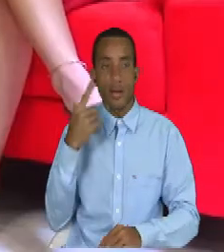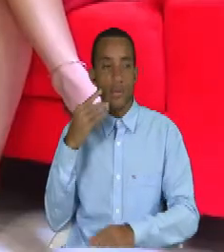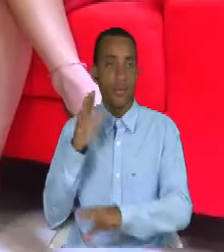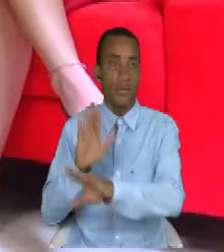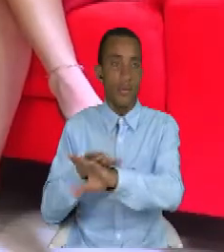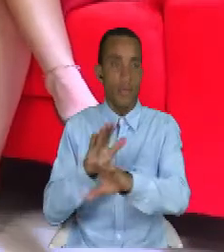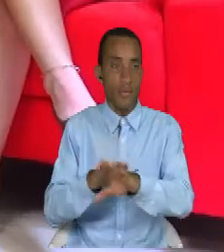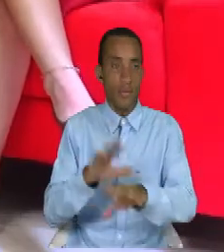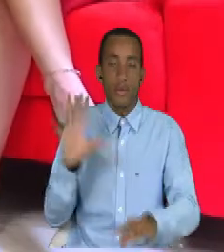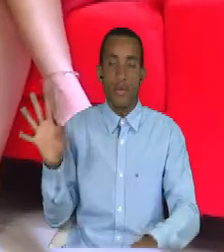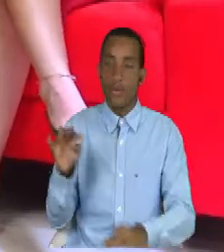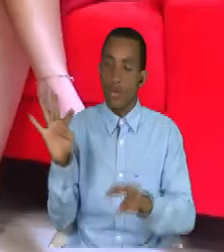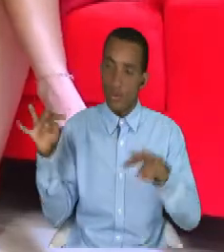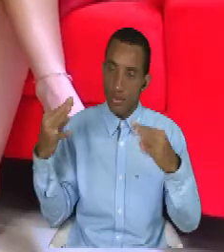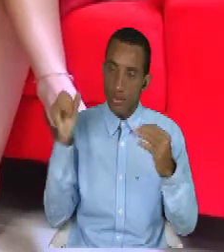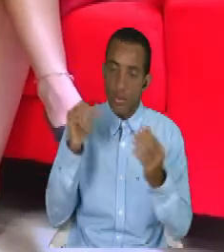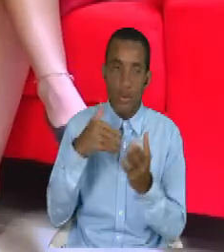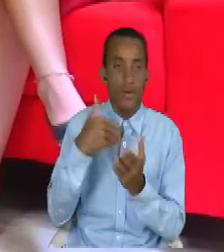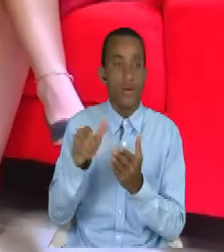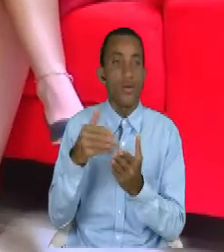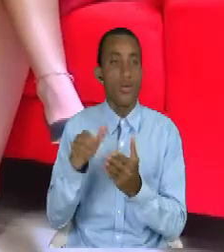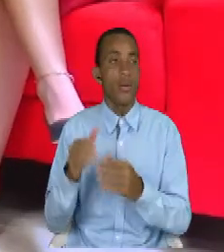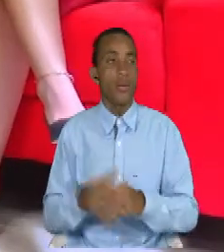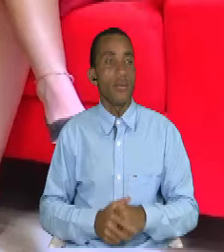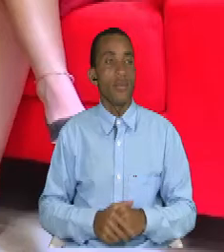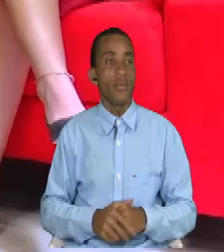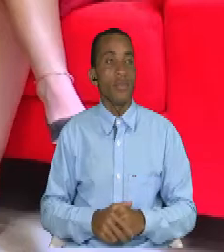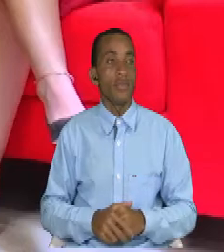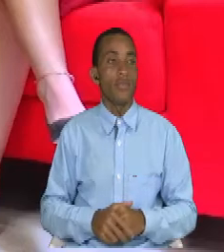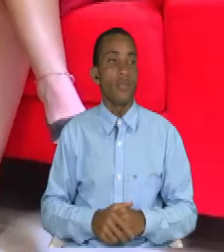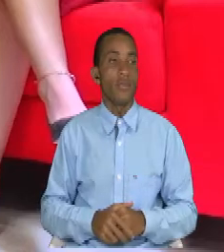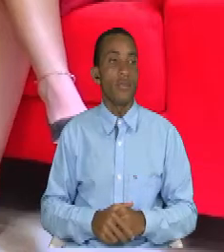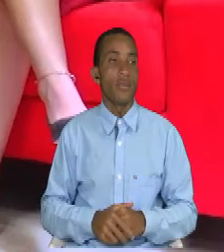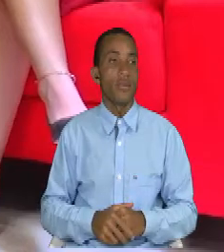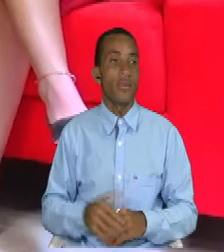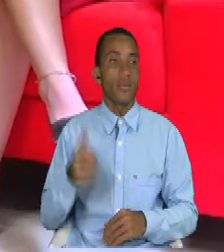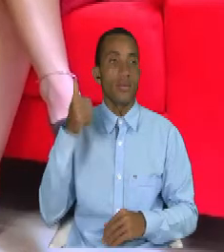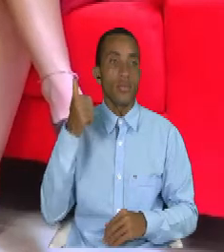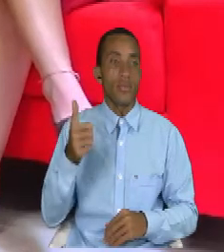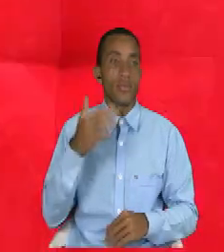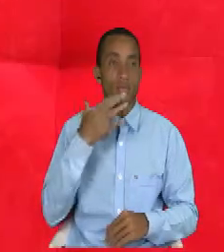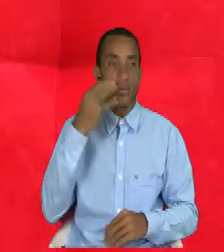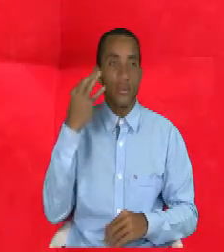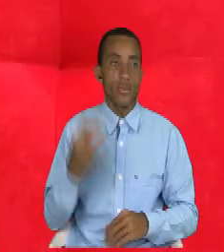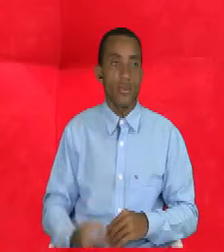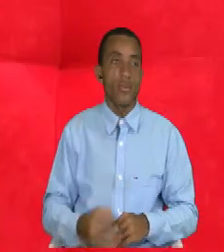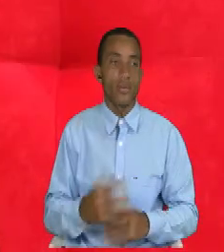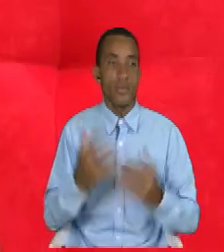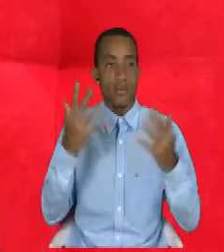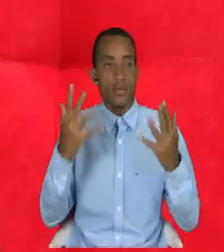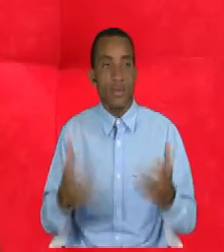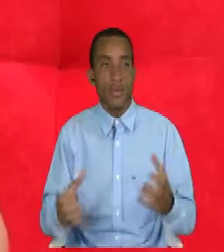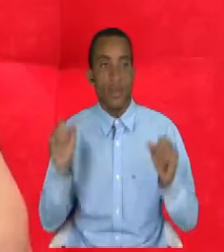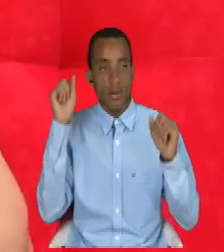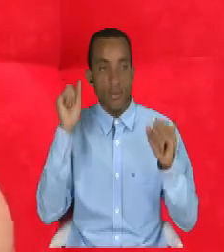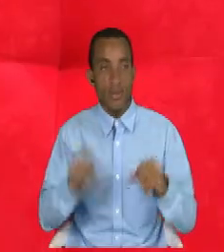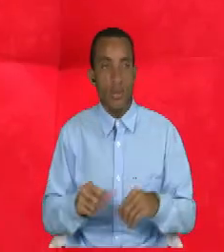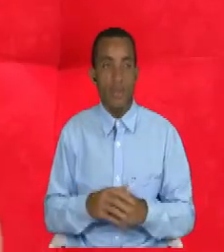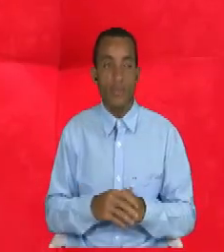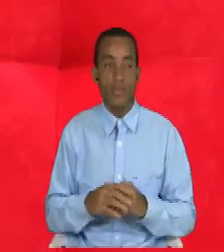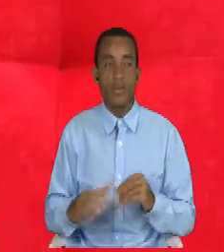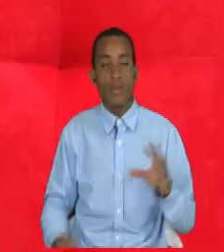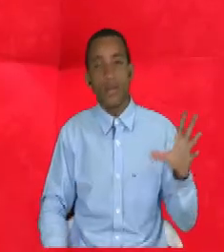televidentes adquieran sus productos bueno la verdad quiero que se den la oportunidad todas las